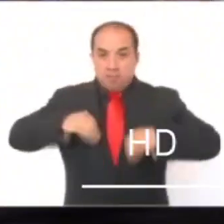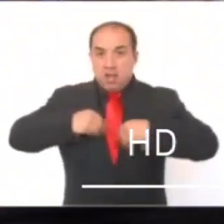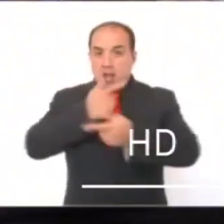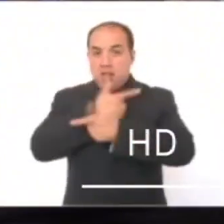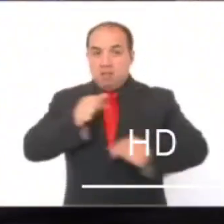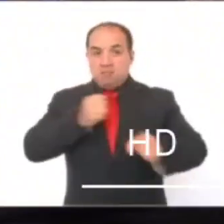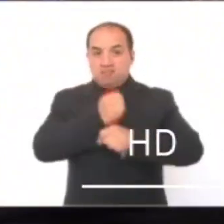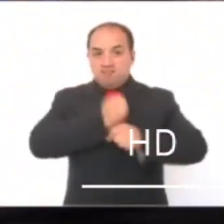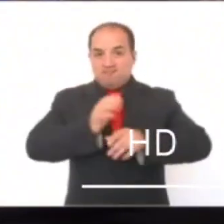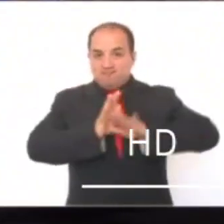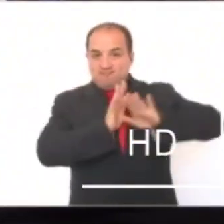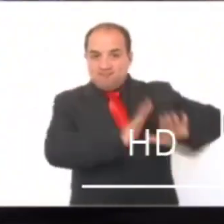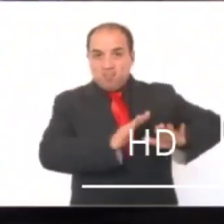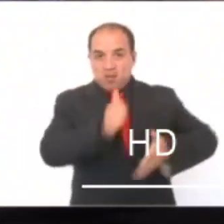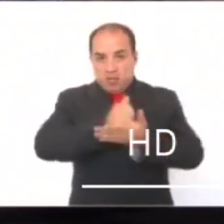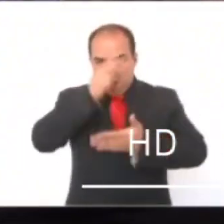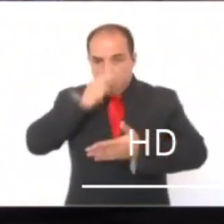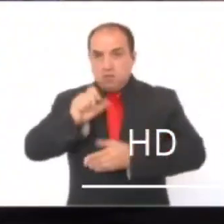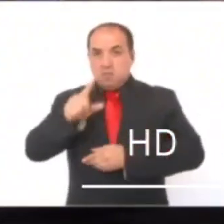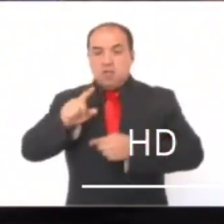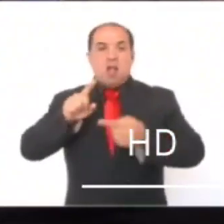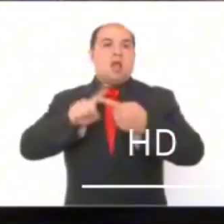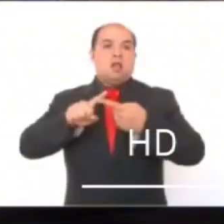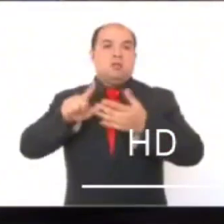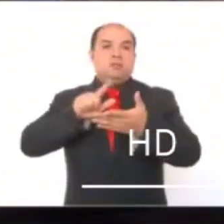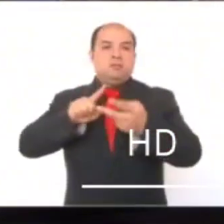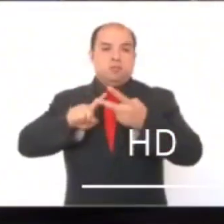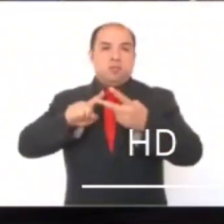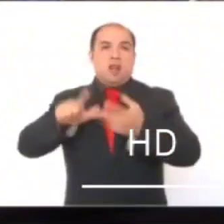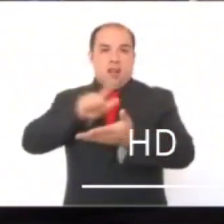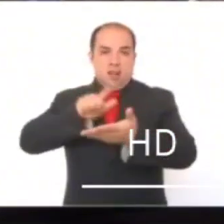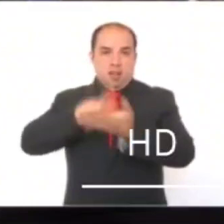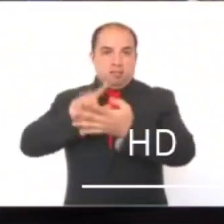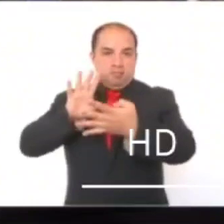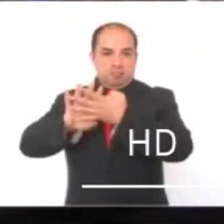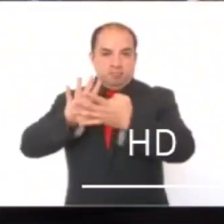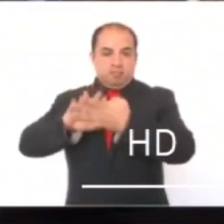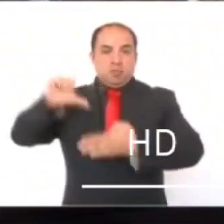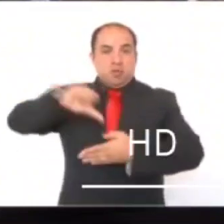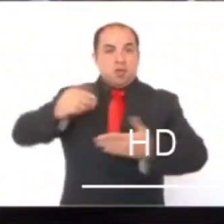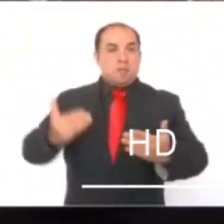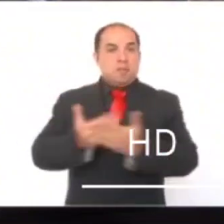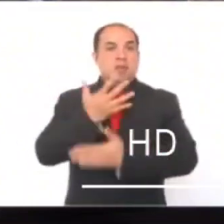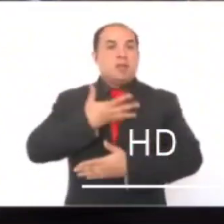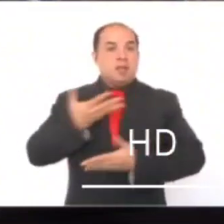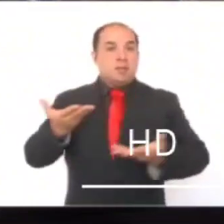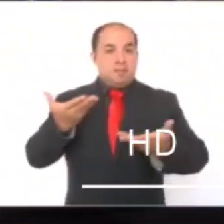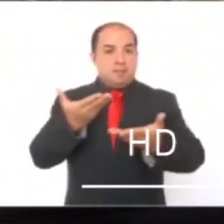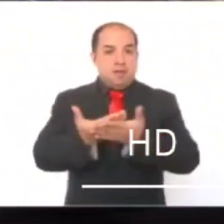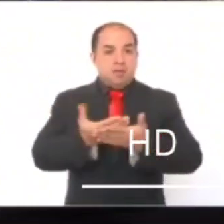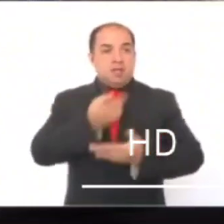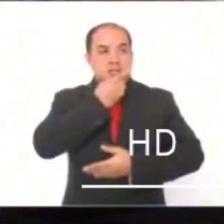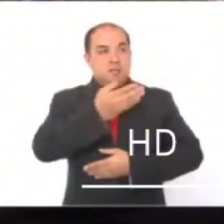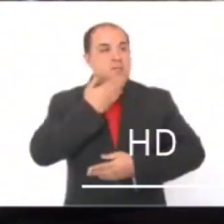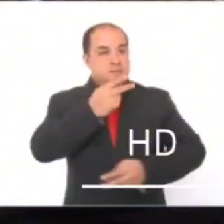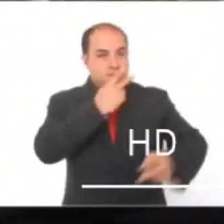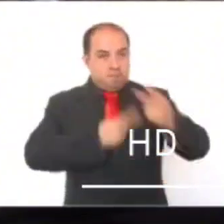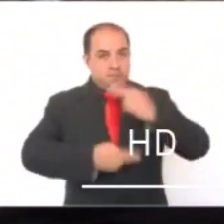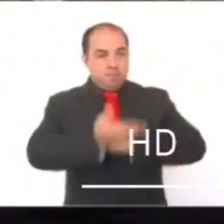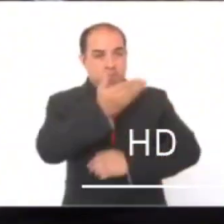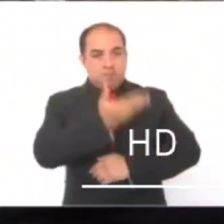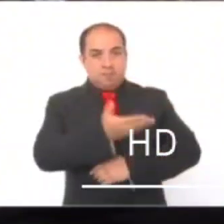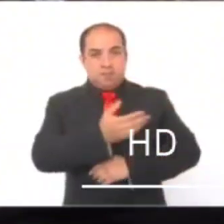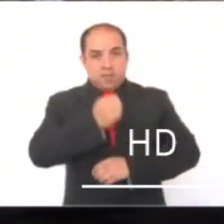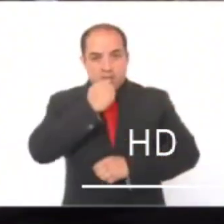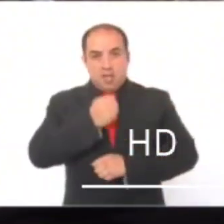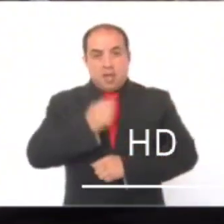al Código Penal. Es por eso que en esta mañana contamos con la distinguida presencia y damos la más cordial bienvenida